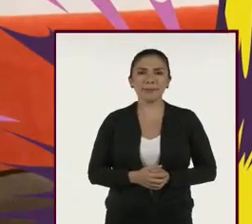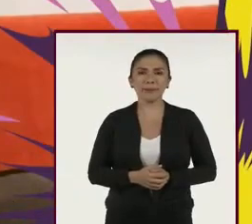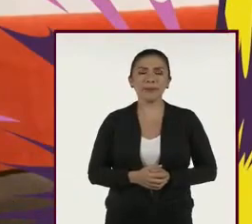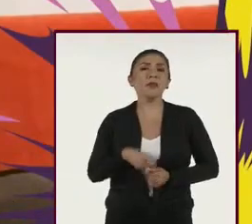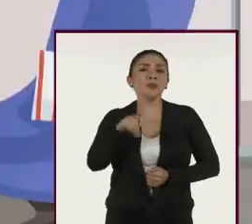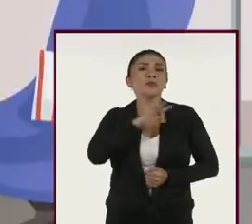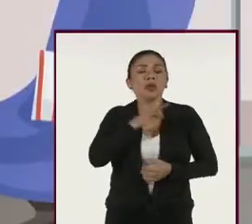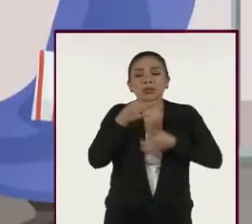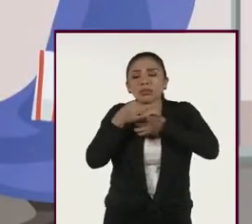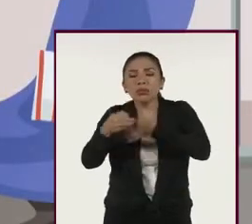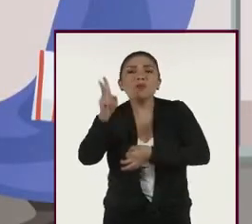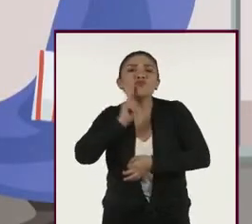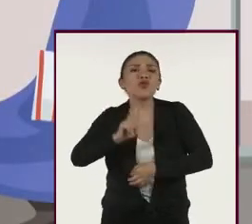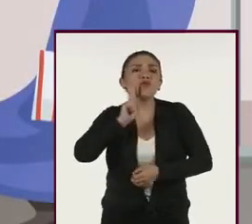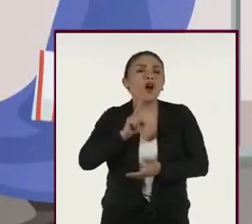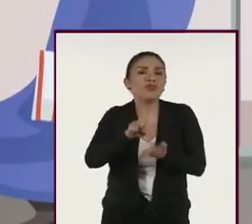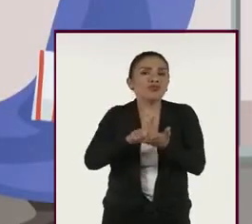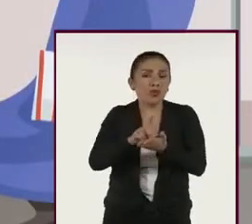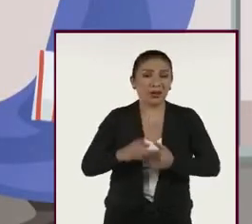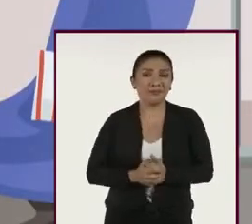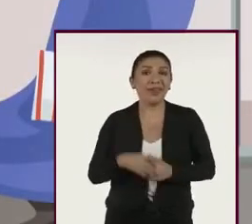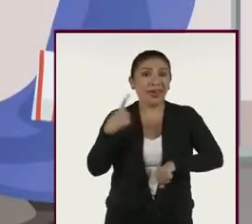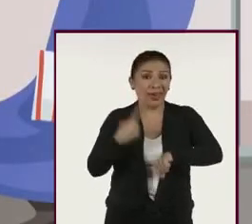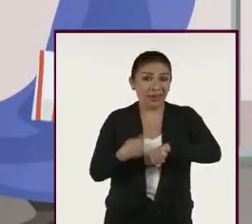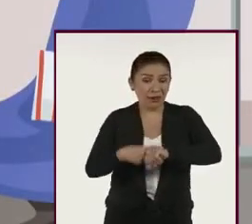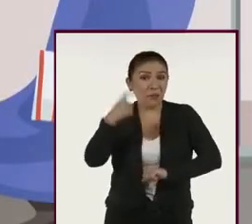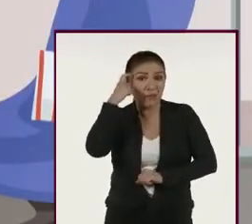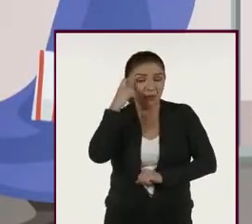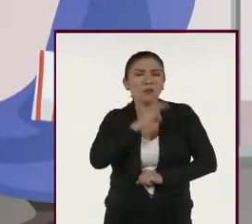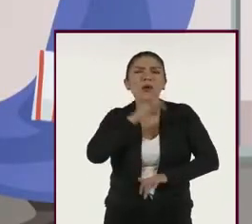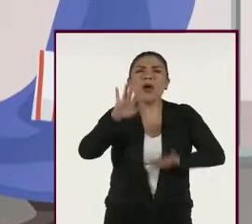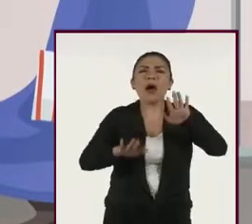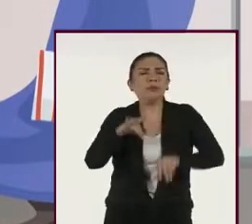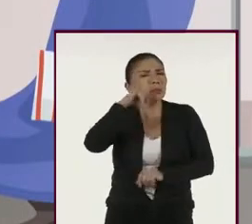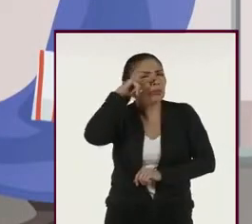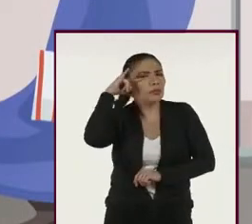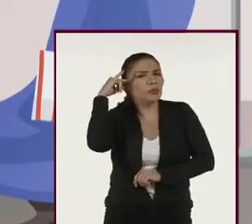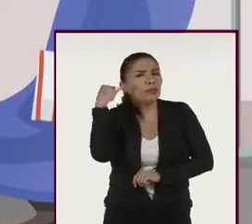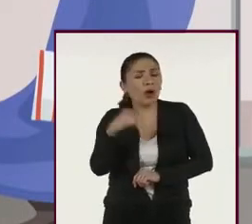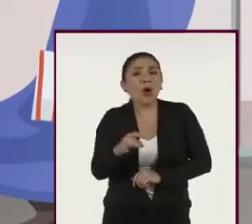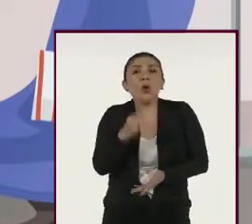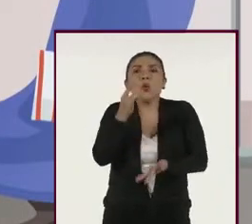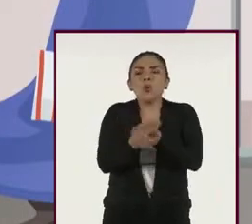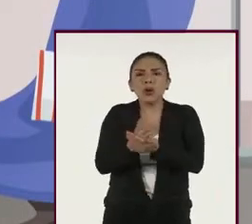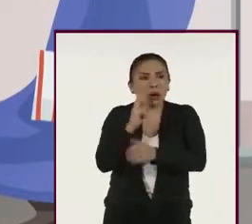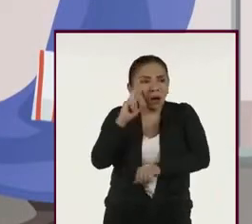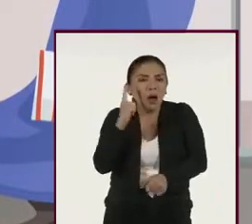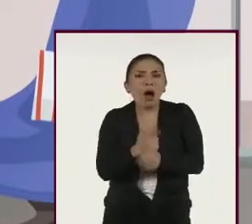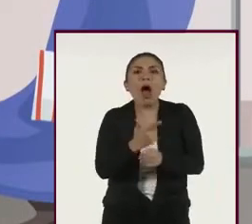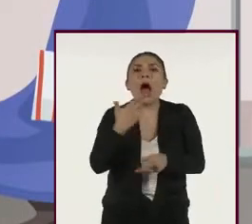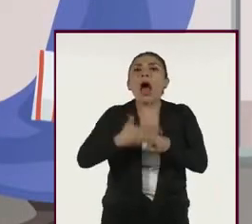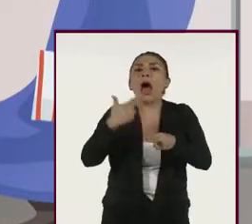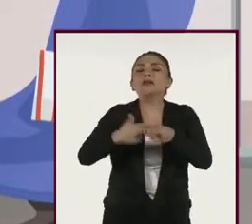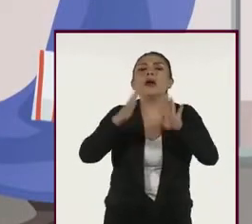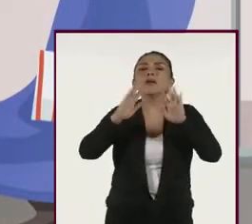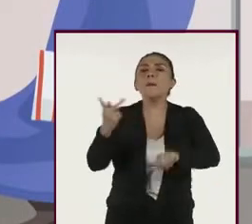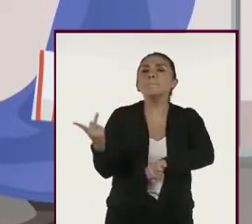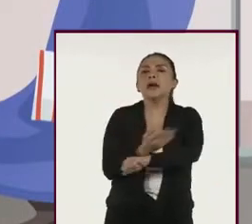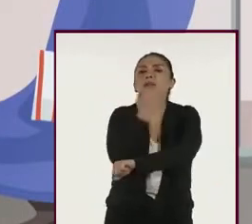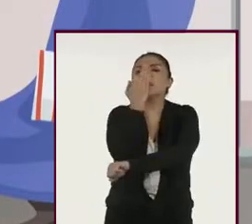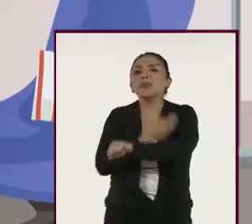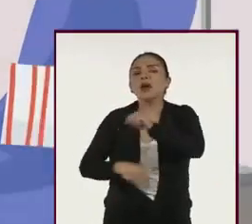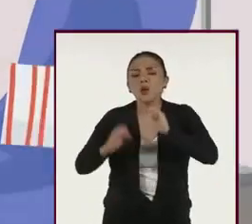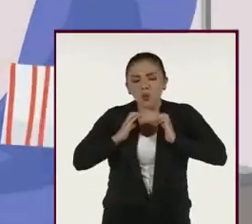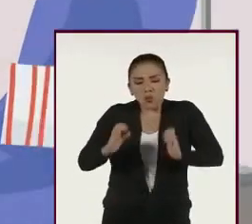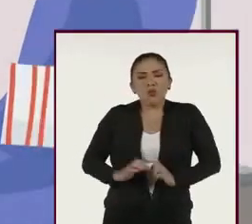probar drogas. Claro. Las enfermedades mentales pueden pasar desapercibidas y solo ser notadas hasta que tienen repercusiones